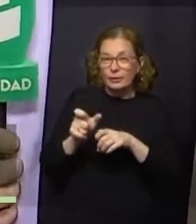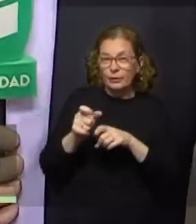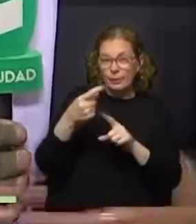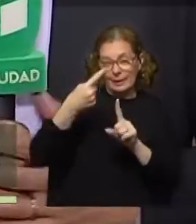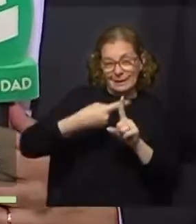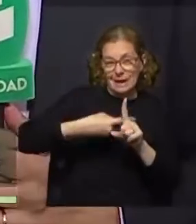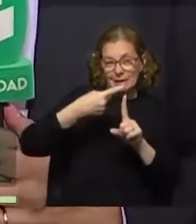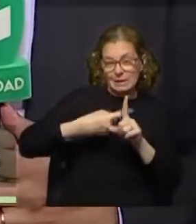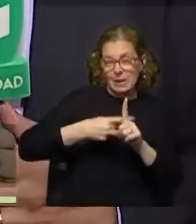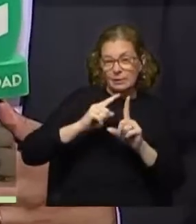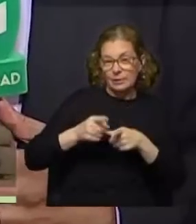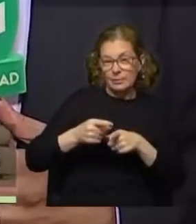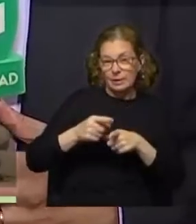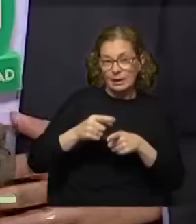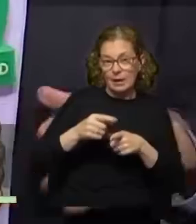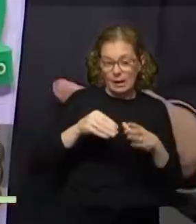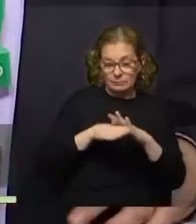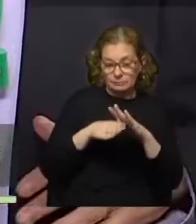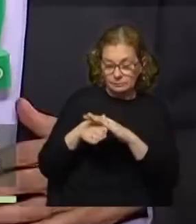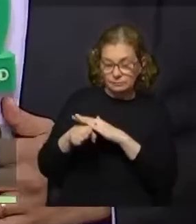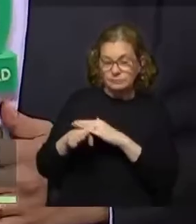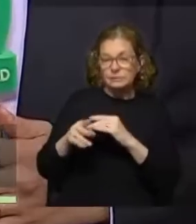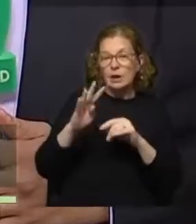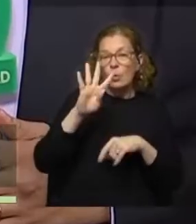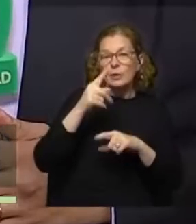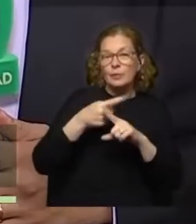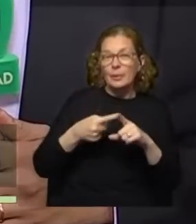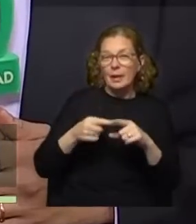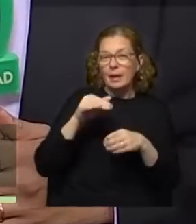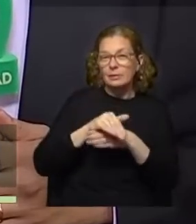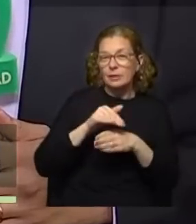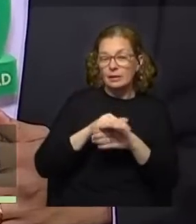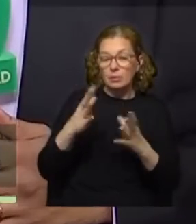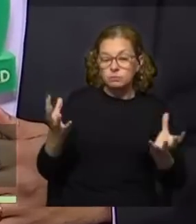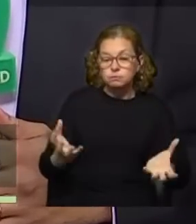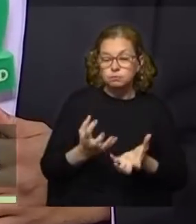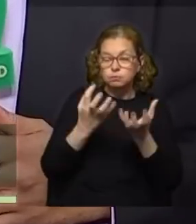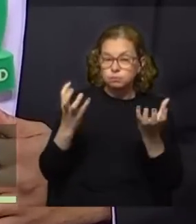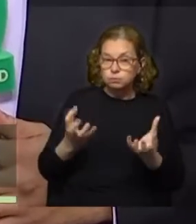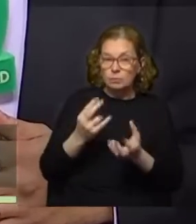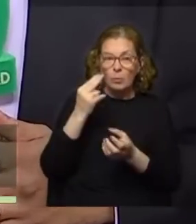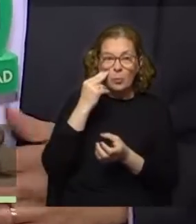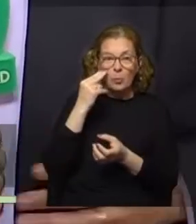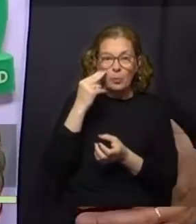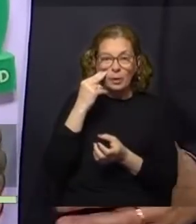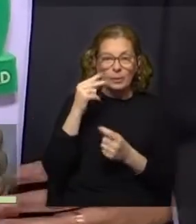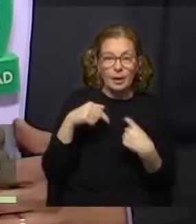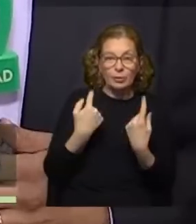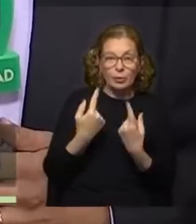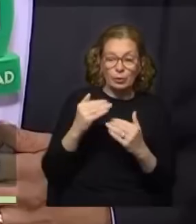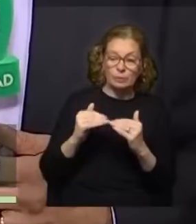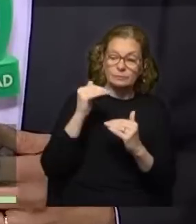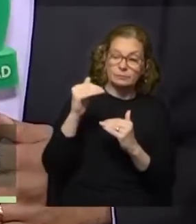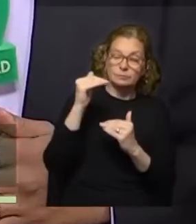las que se la alquilaba las habitaciones sobre las cuatro y medias empezó a desarrollar este incendio que afectó a todos los pisos